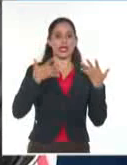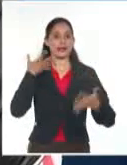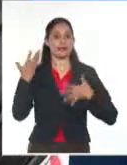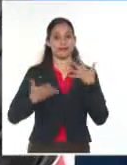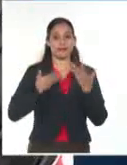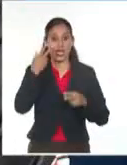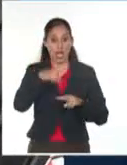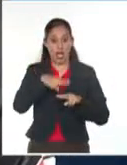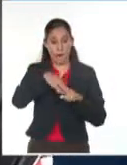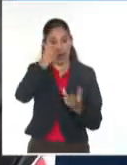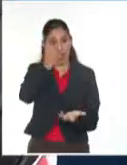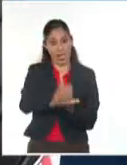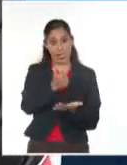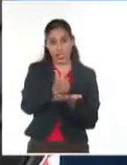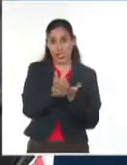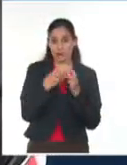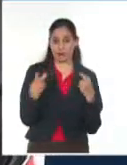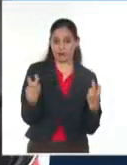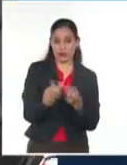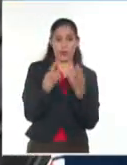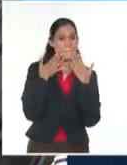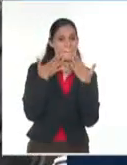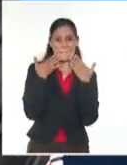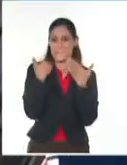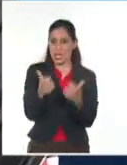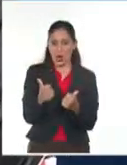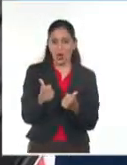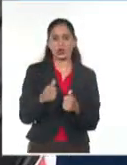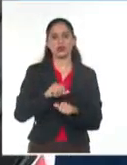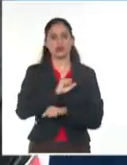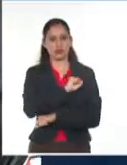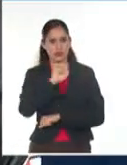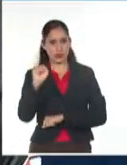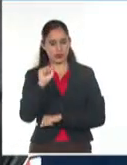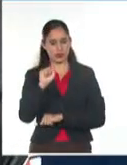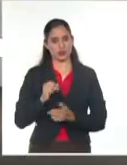donde normalmente uno se prueba al jugar al gol.